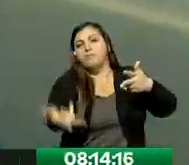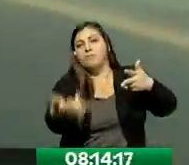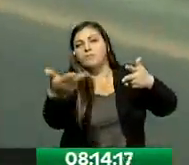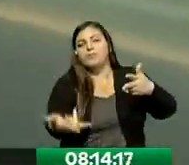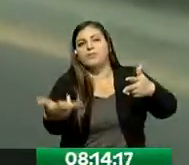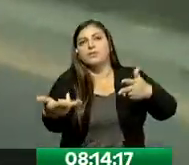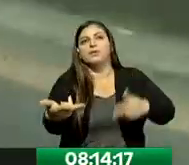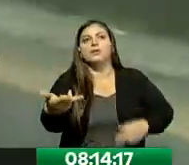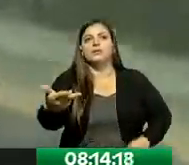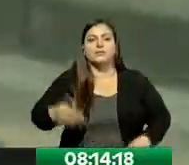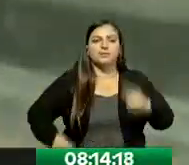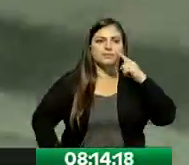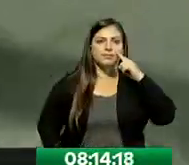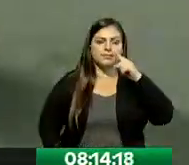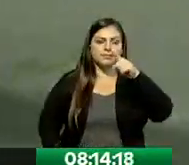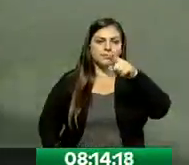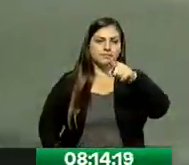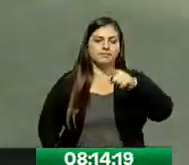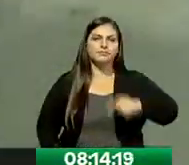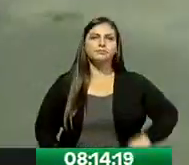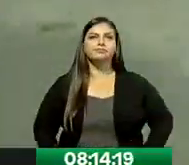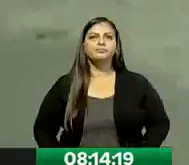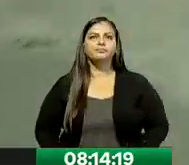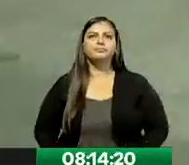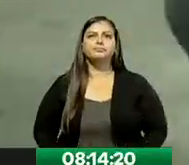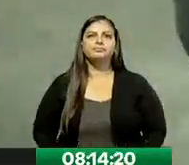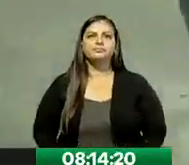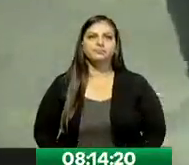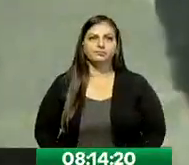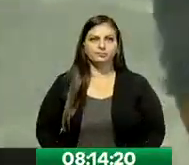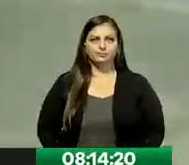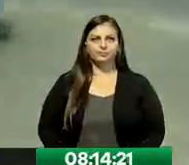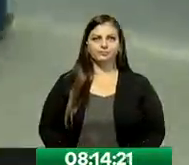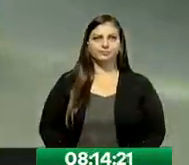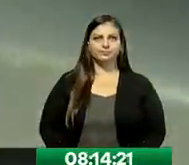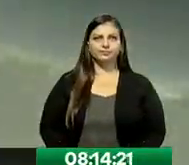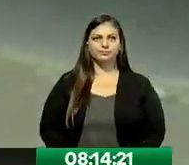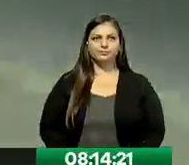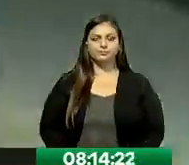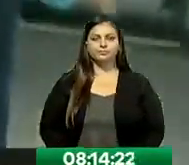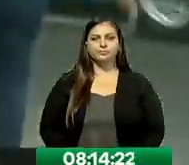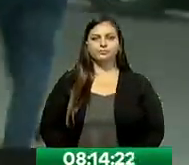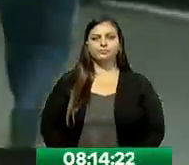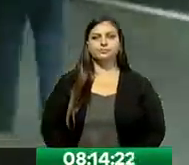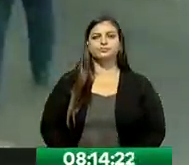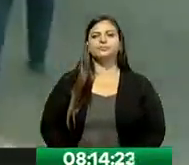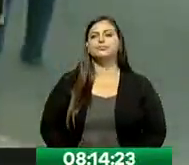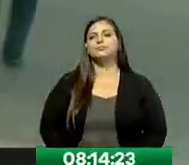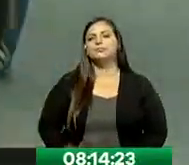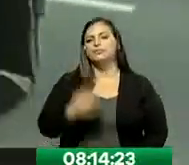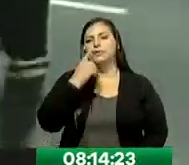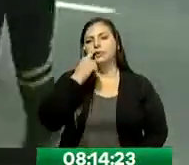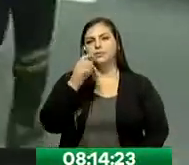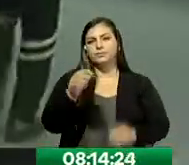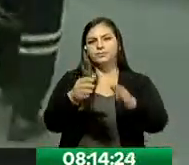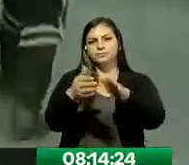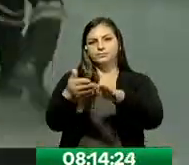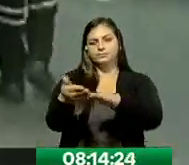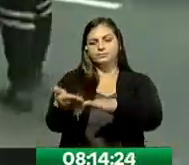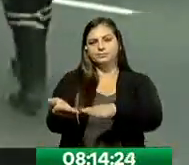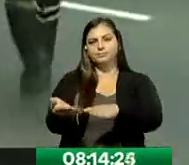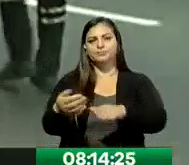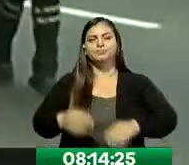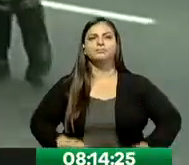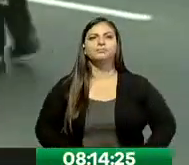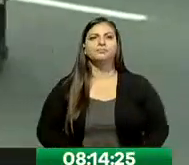hasta que finalmente llegó a esta altura, cuyo contorno del cuerpo ha quedado registrado sobre la calzada. Es lastimoso